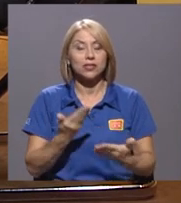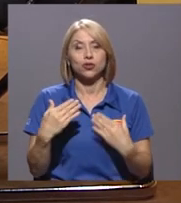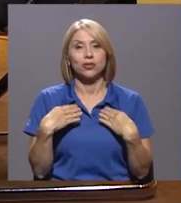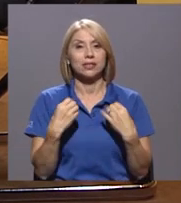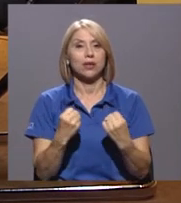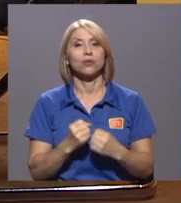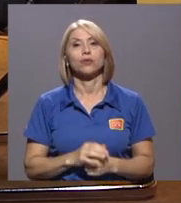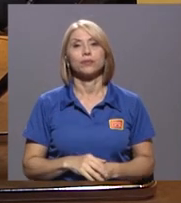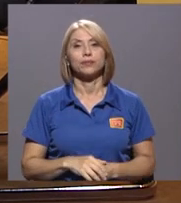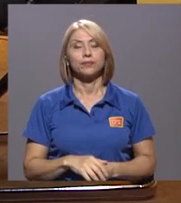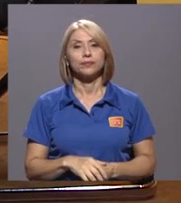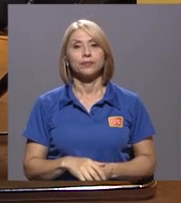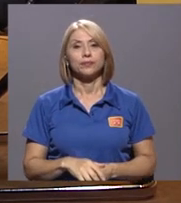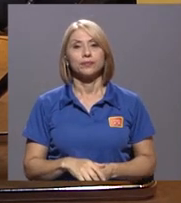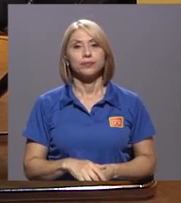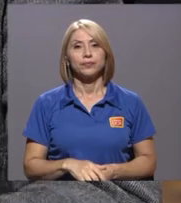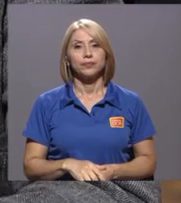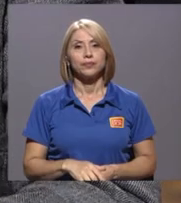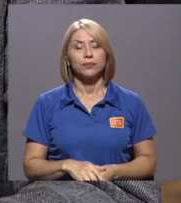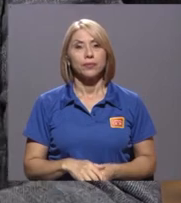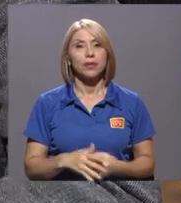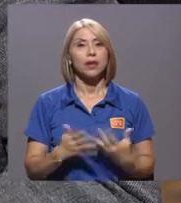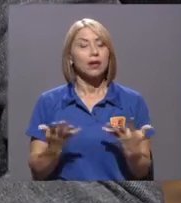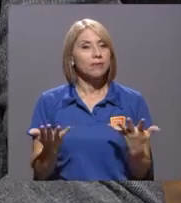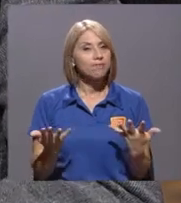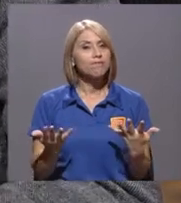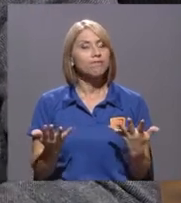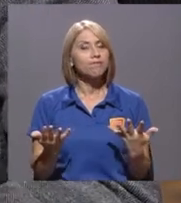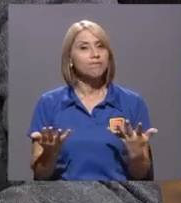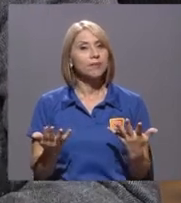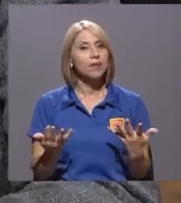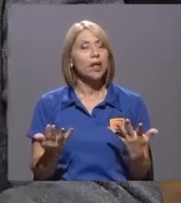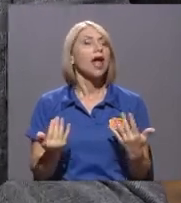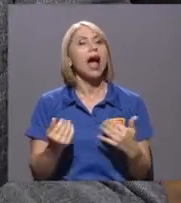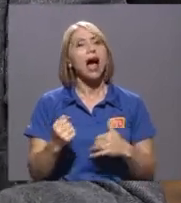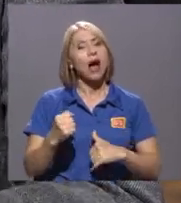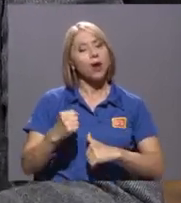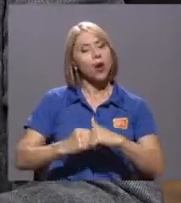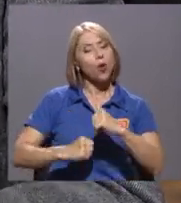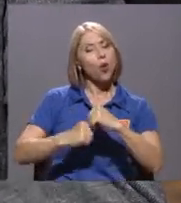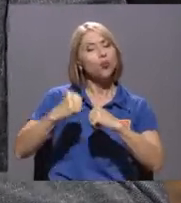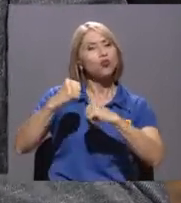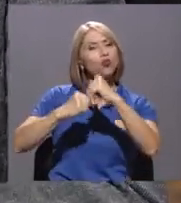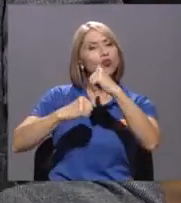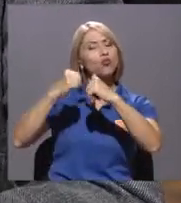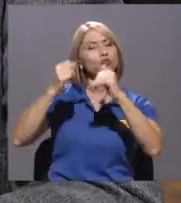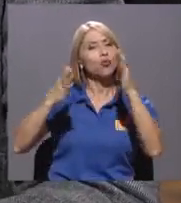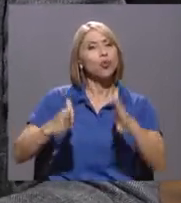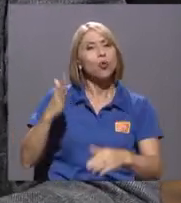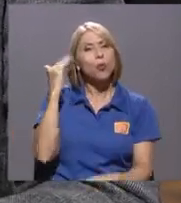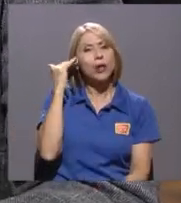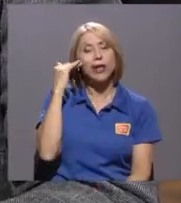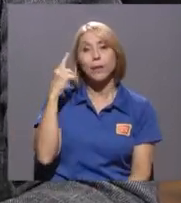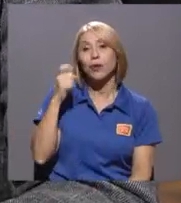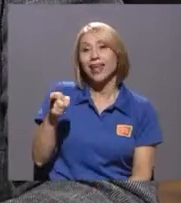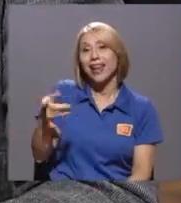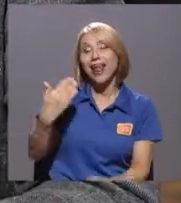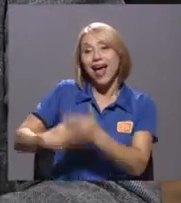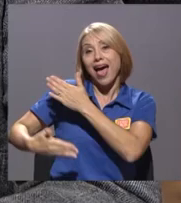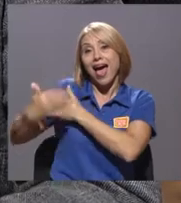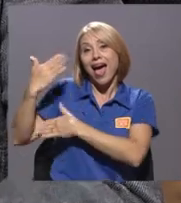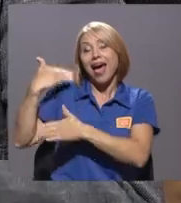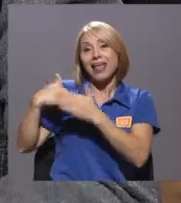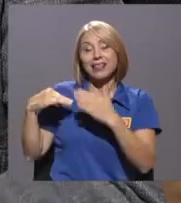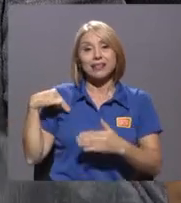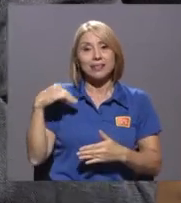salud constructor porque sube planificación porque fue presidente